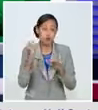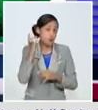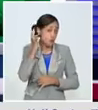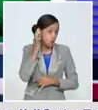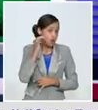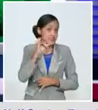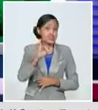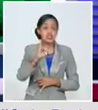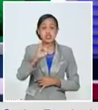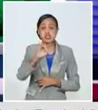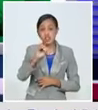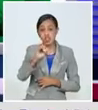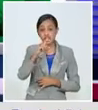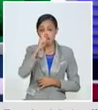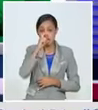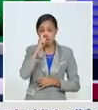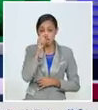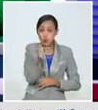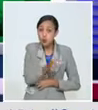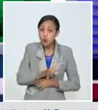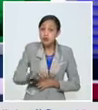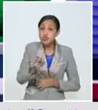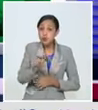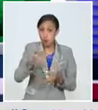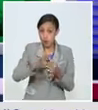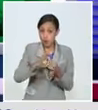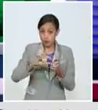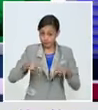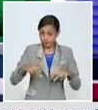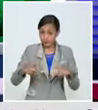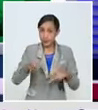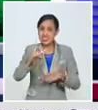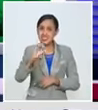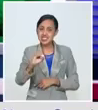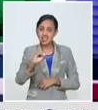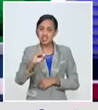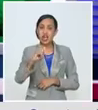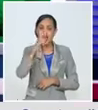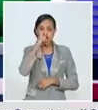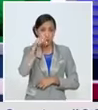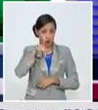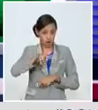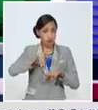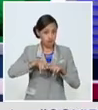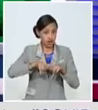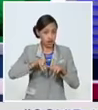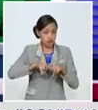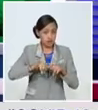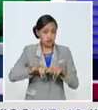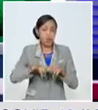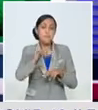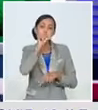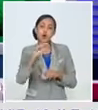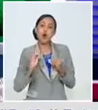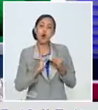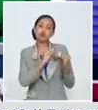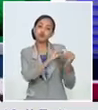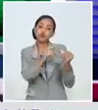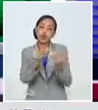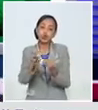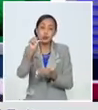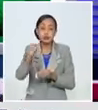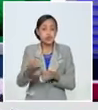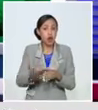del municipio Guanabacoa, aquí en La Habana también, contacto de un caso positivo